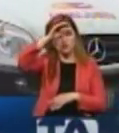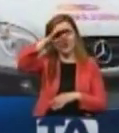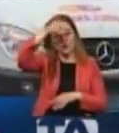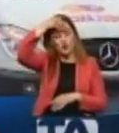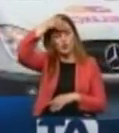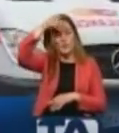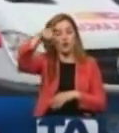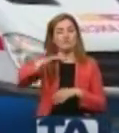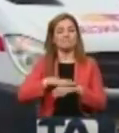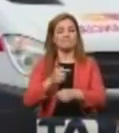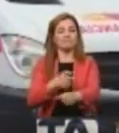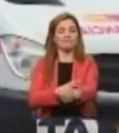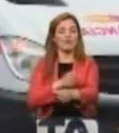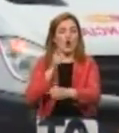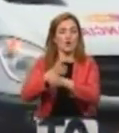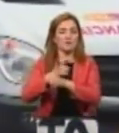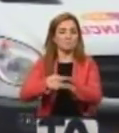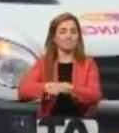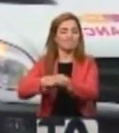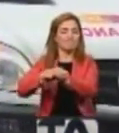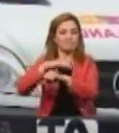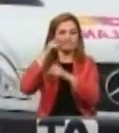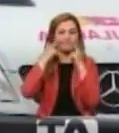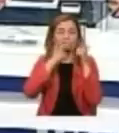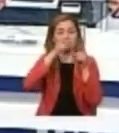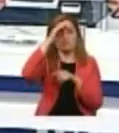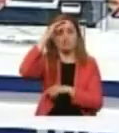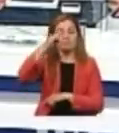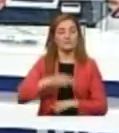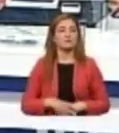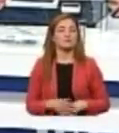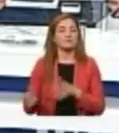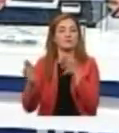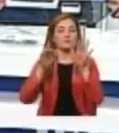captura. Ramiro Moreira Sánchez, 24 horas.